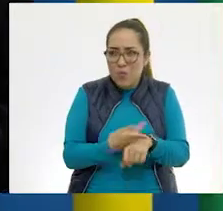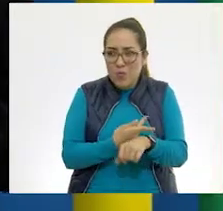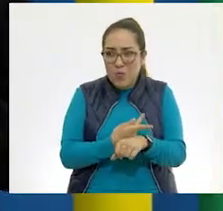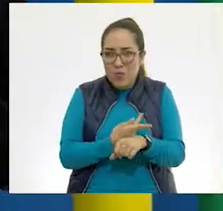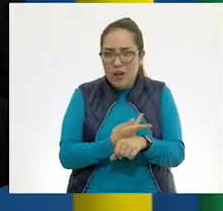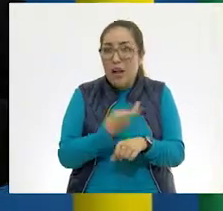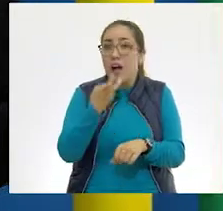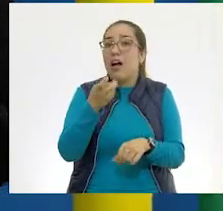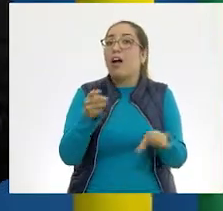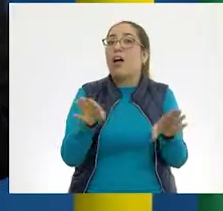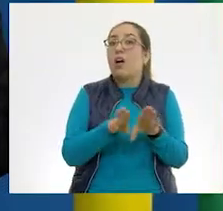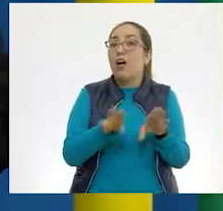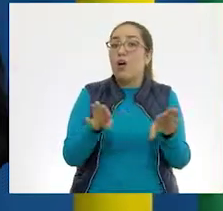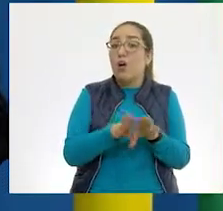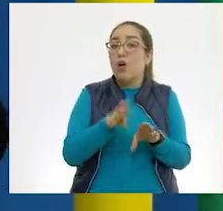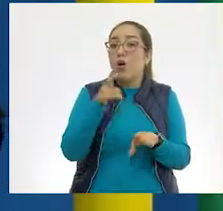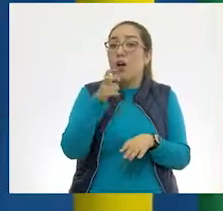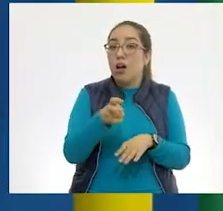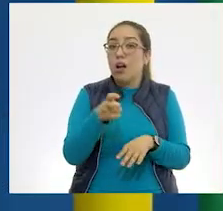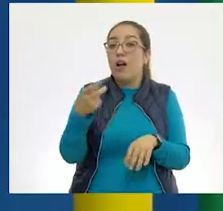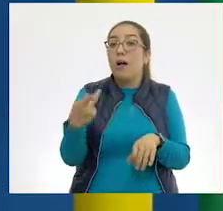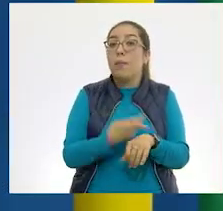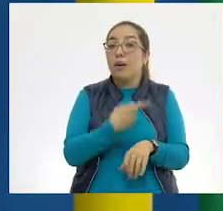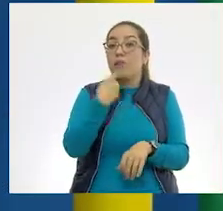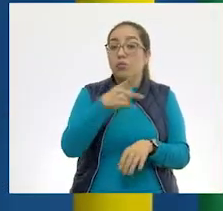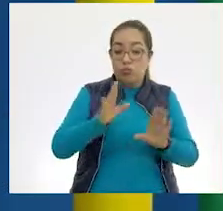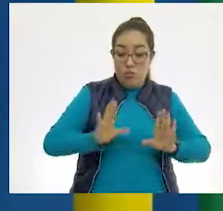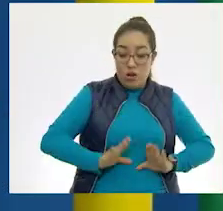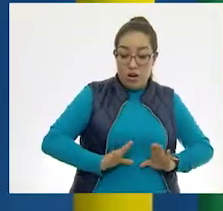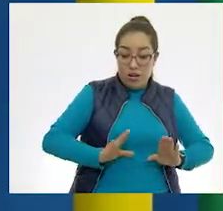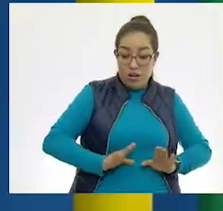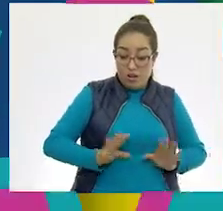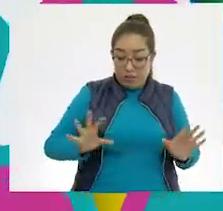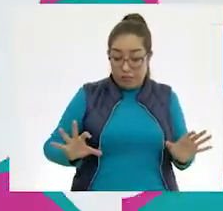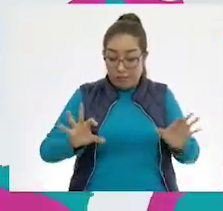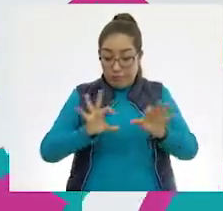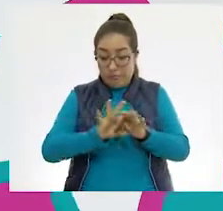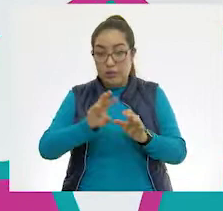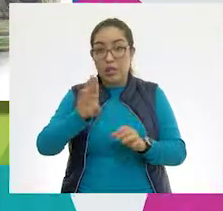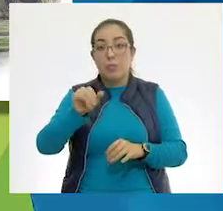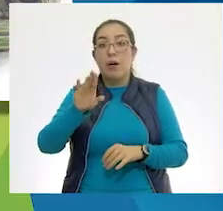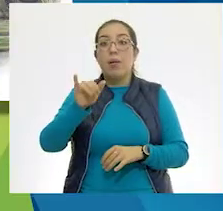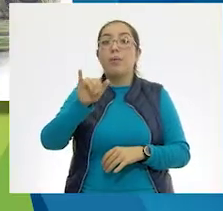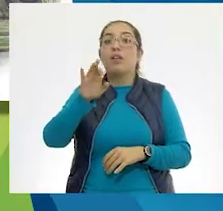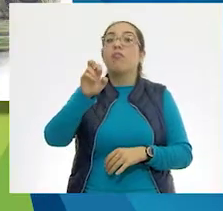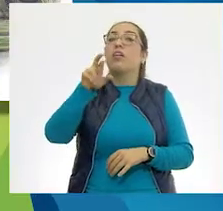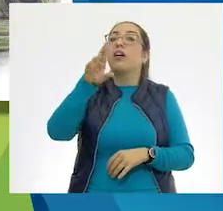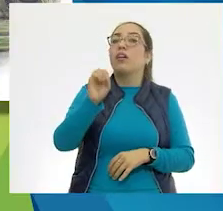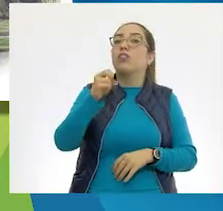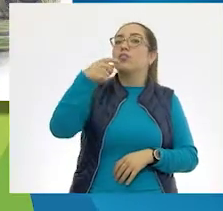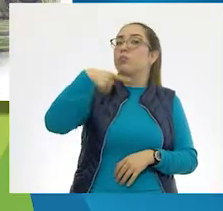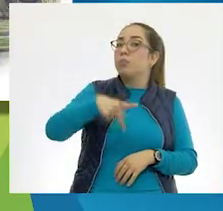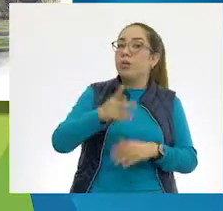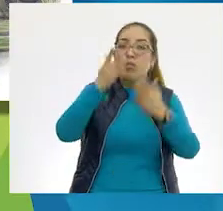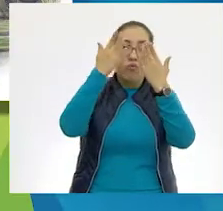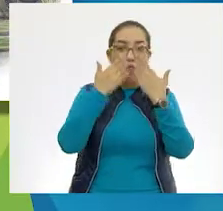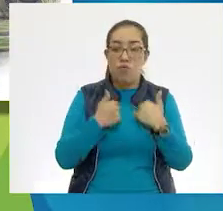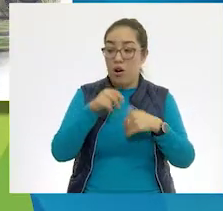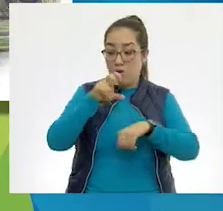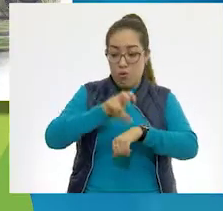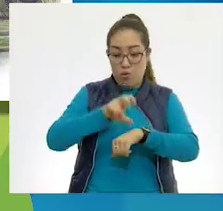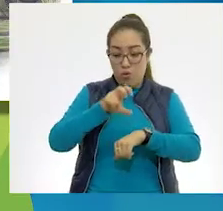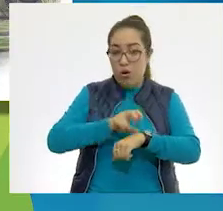seres vivos que cumplen con las características de los mamíferos. Solo que no son vivíparos,